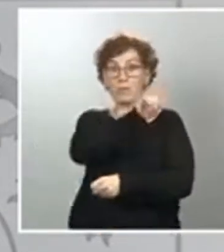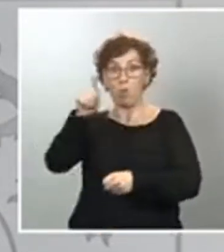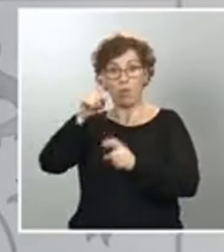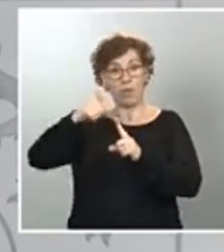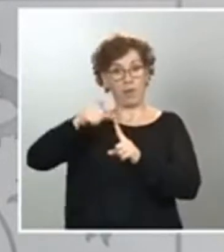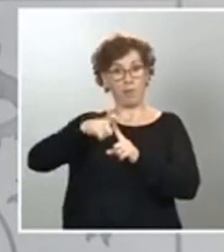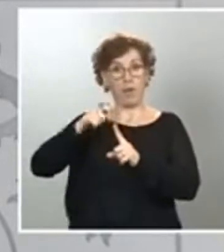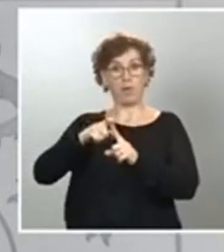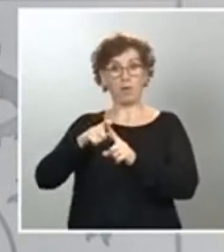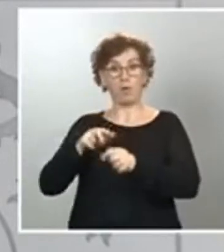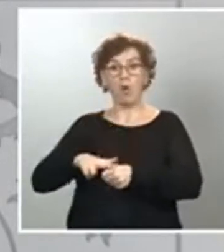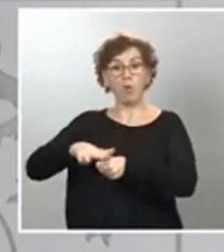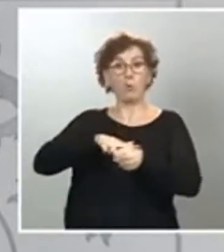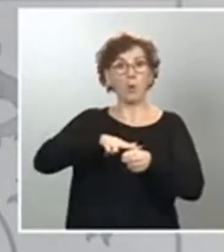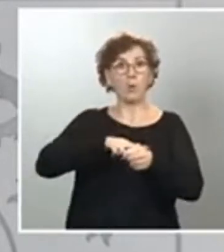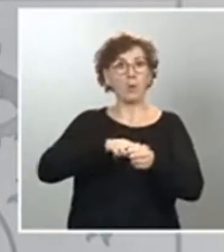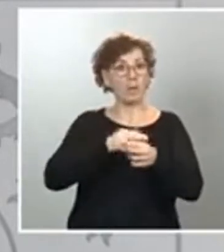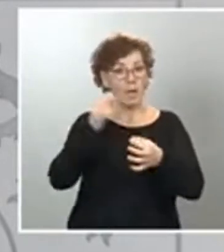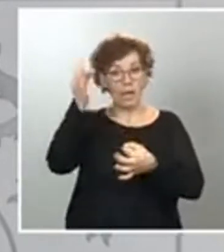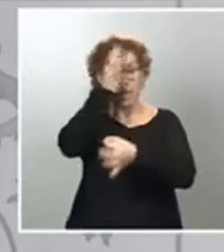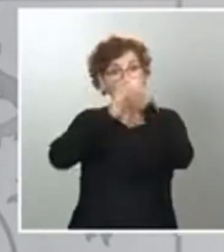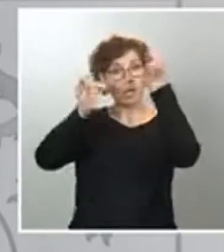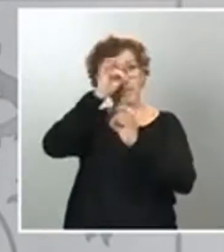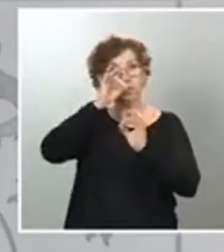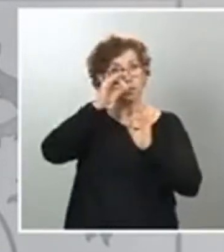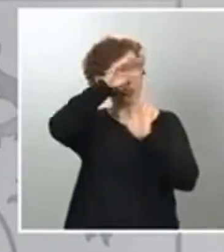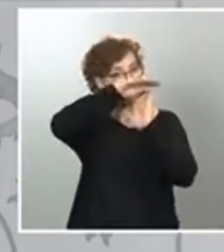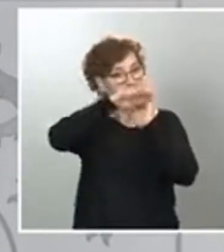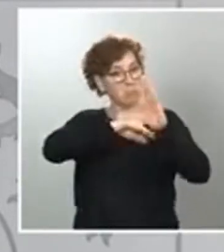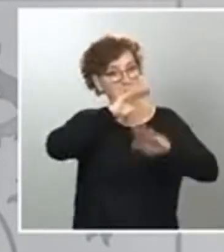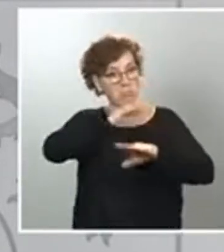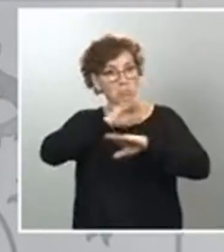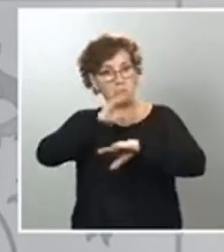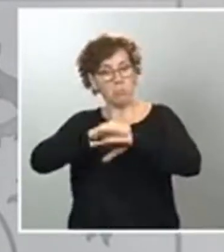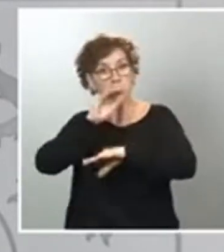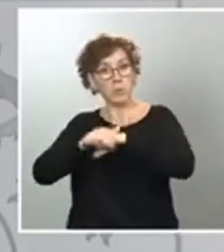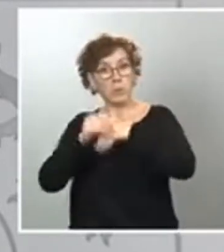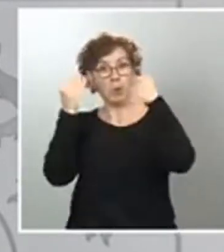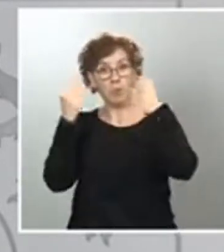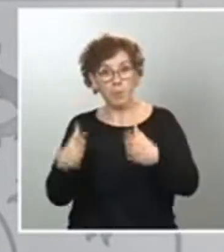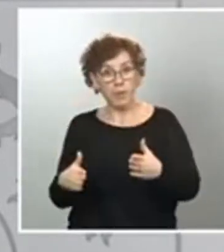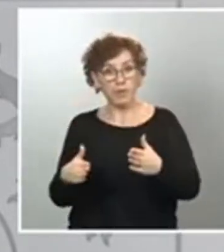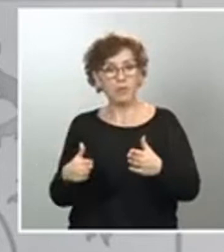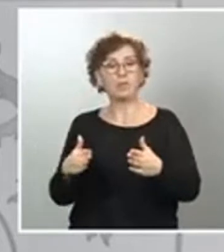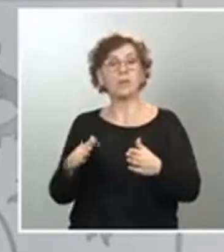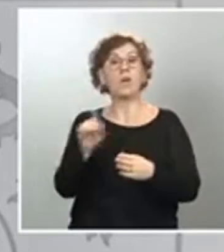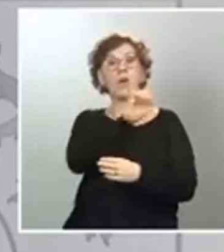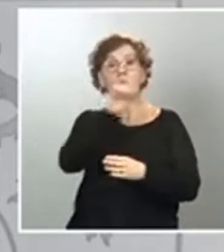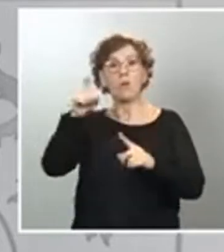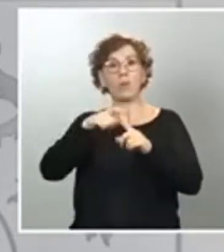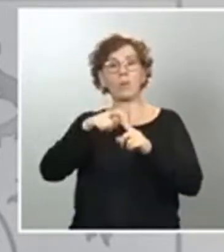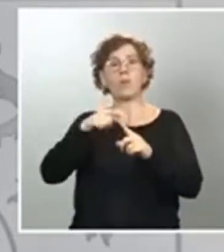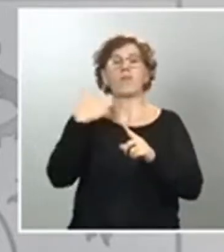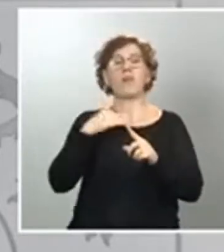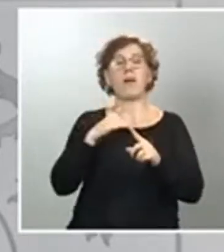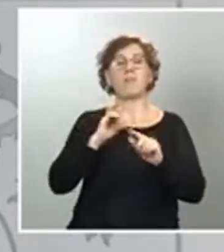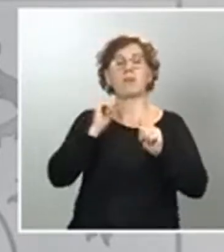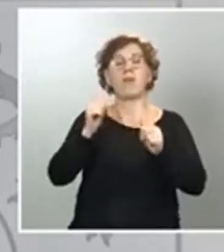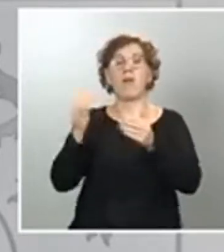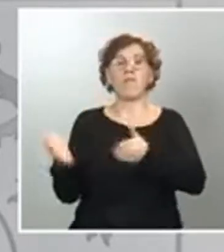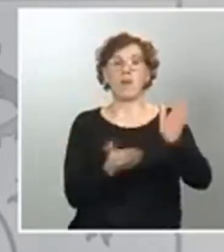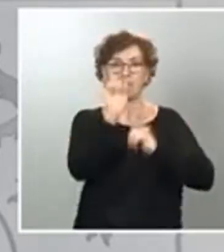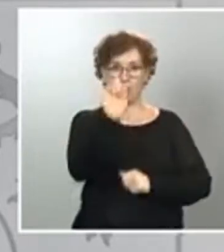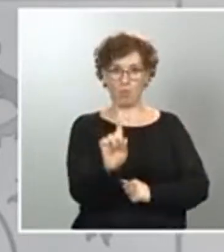cumplan los requisitos del plan o del panel integral pasarán directamente a la fase 1. Y a partir de